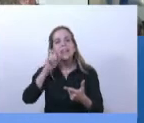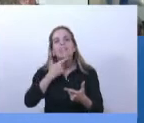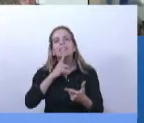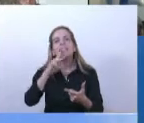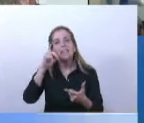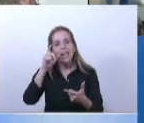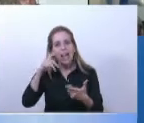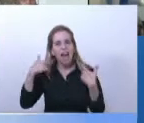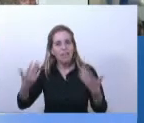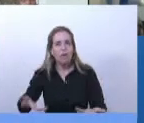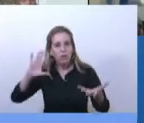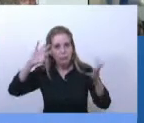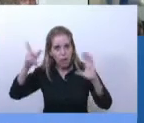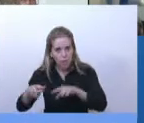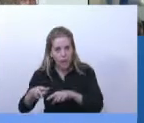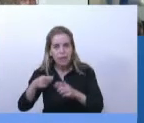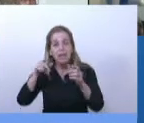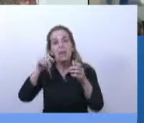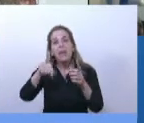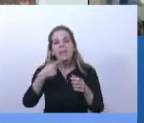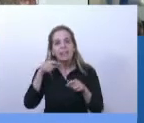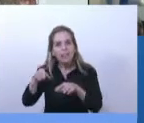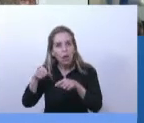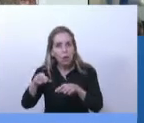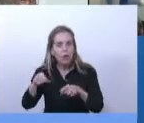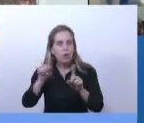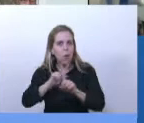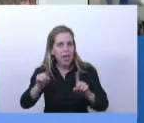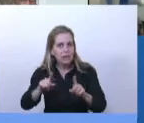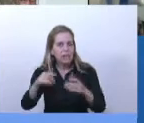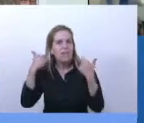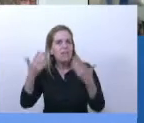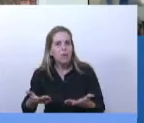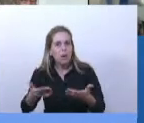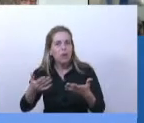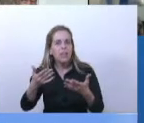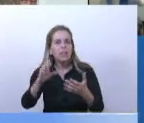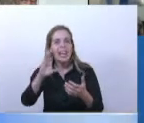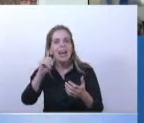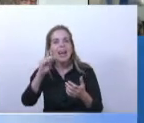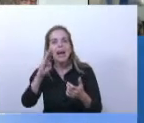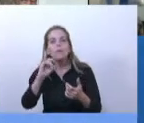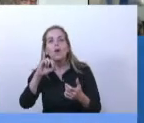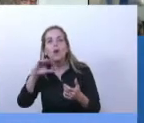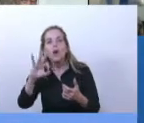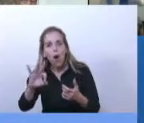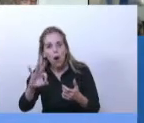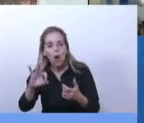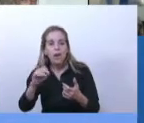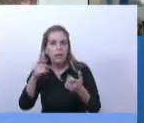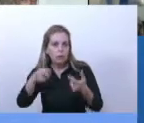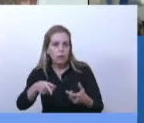dejan en claro que no garantizan la absorción de carbono y que generan incluso impactos negativos